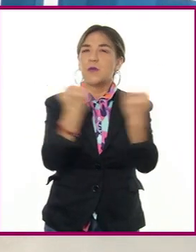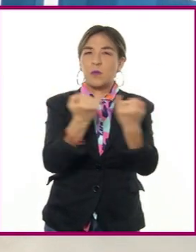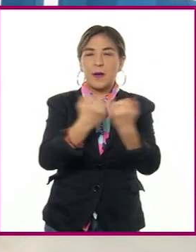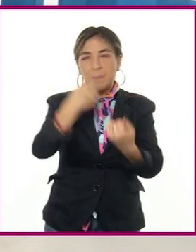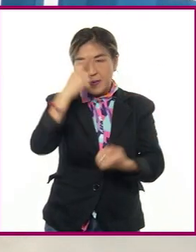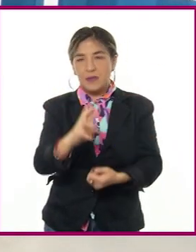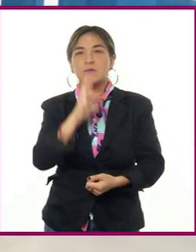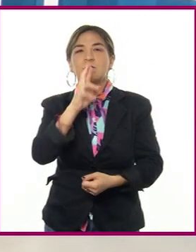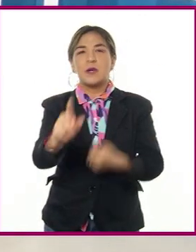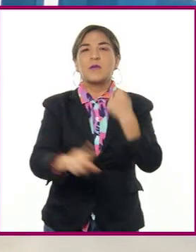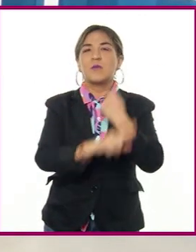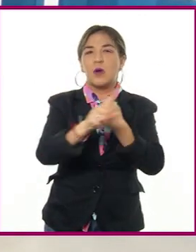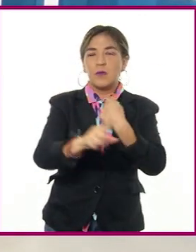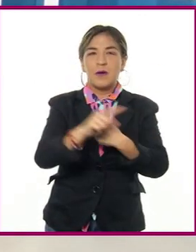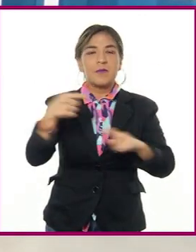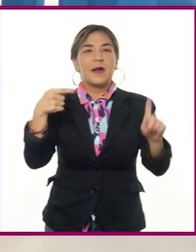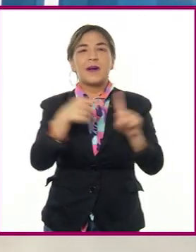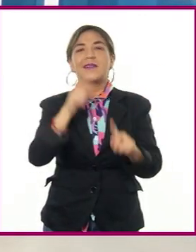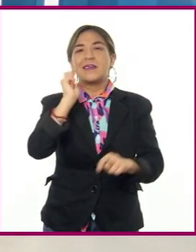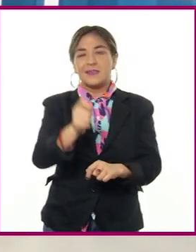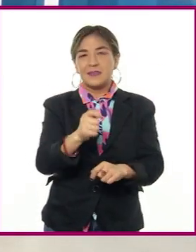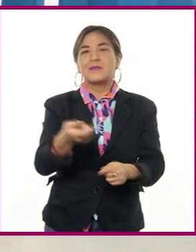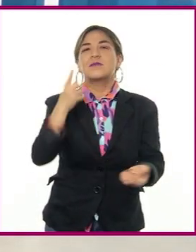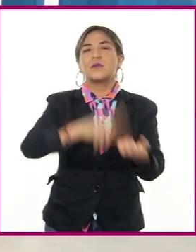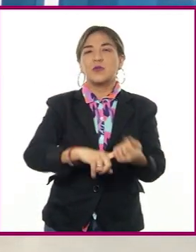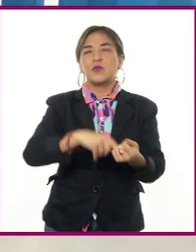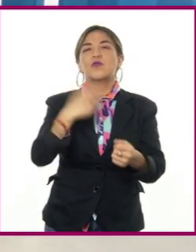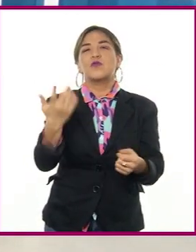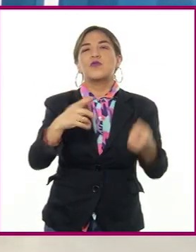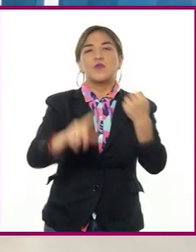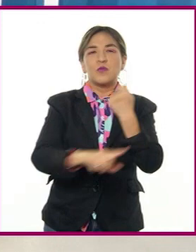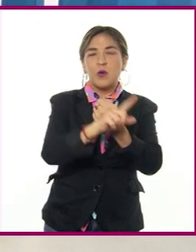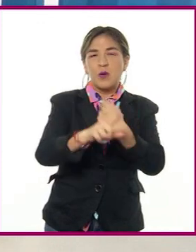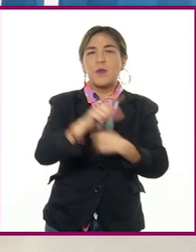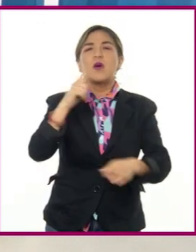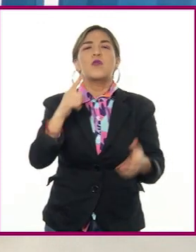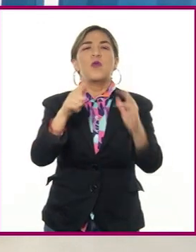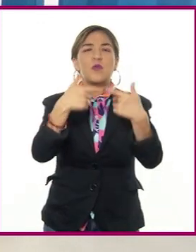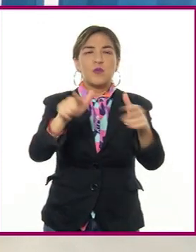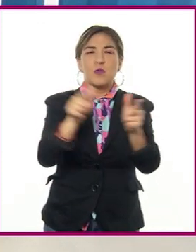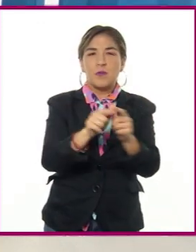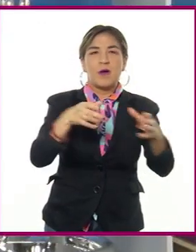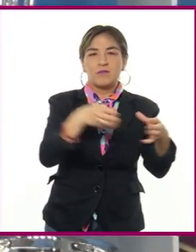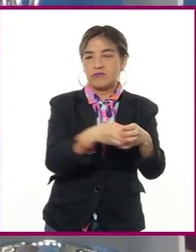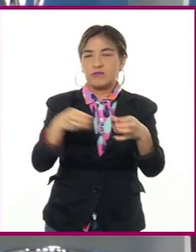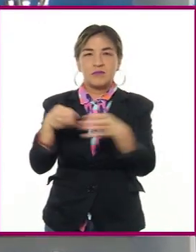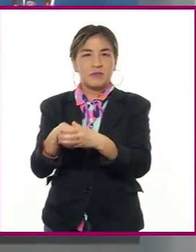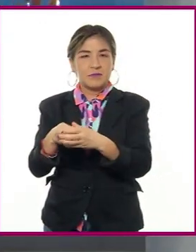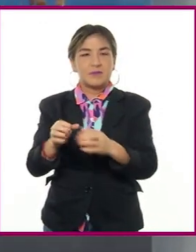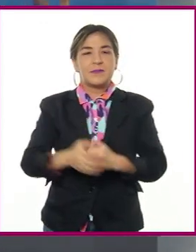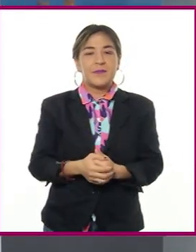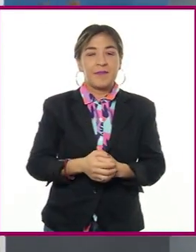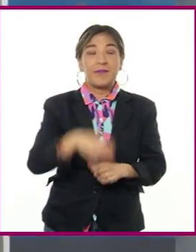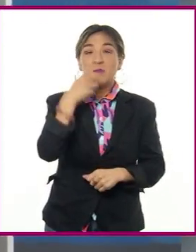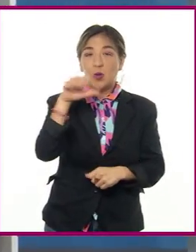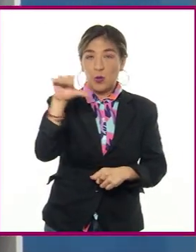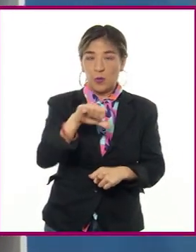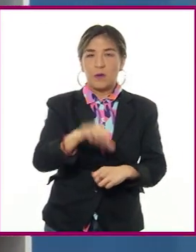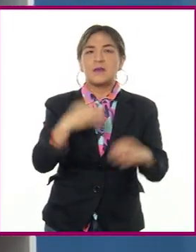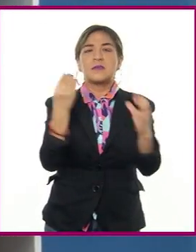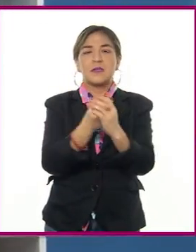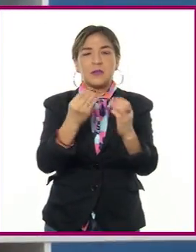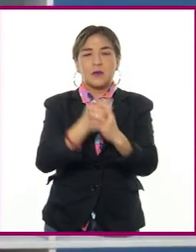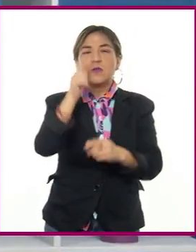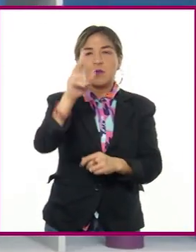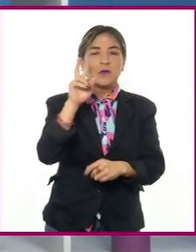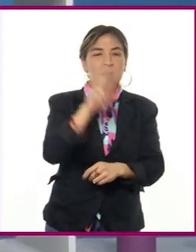resolver problemas concretos que afectan a grupos o localidades en específico. Durante esta sesión